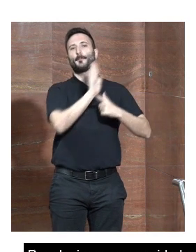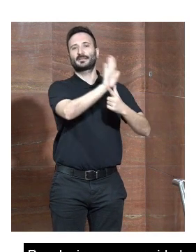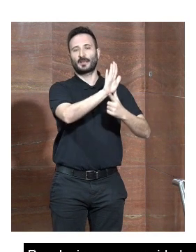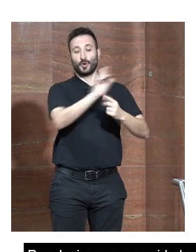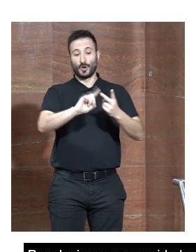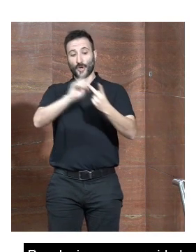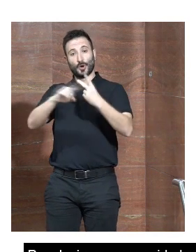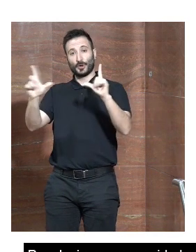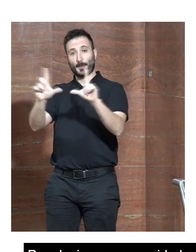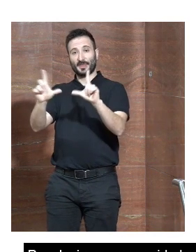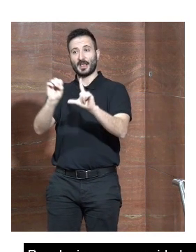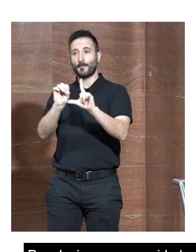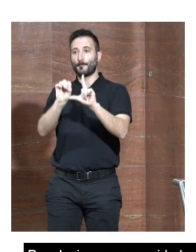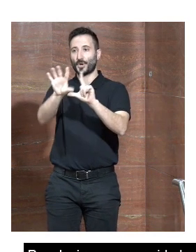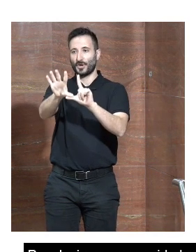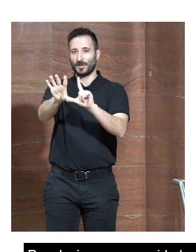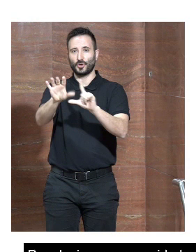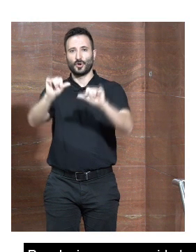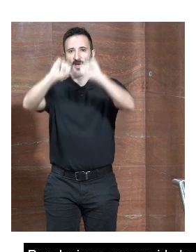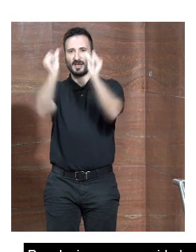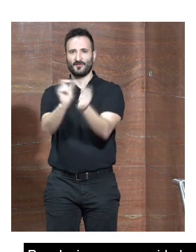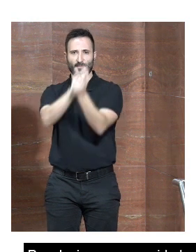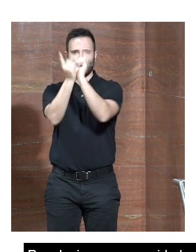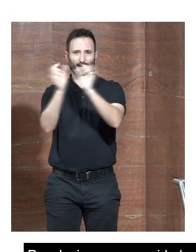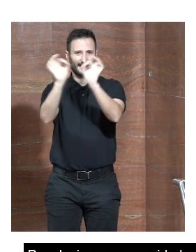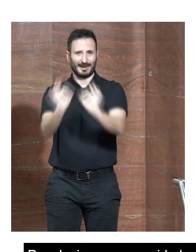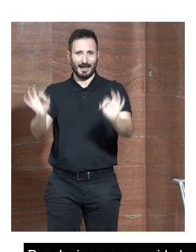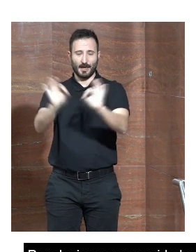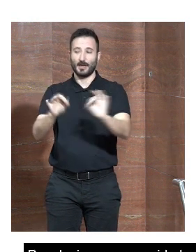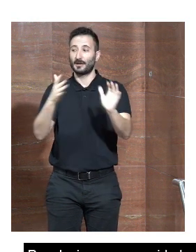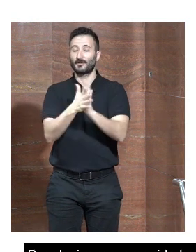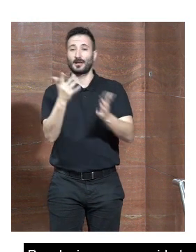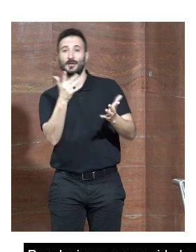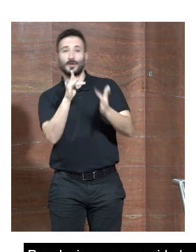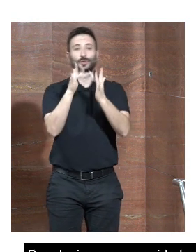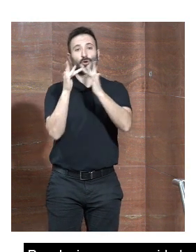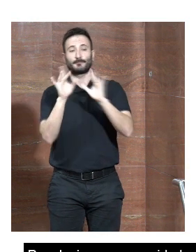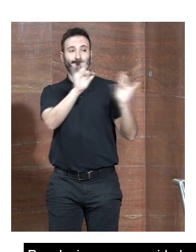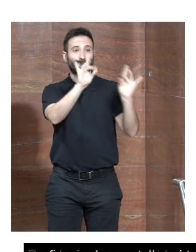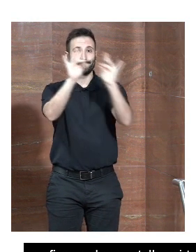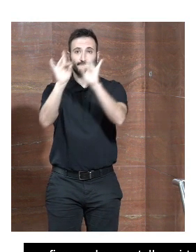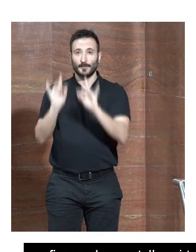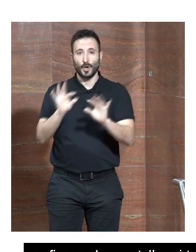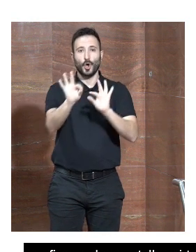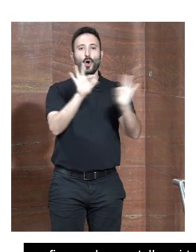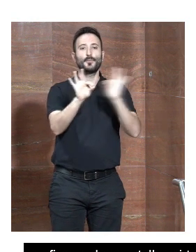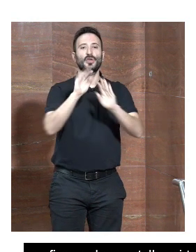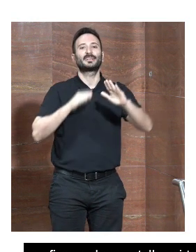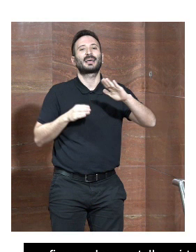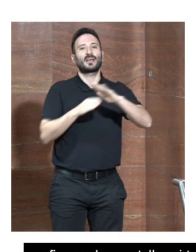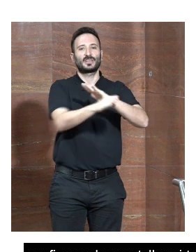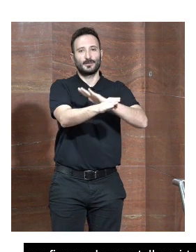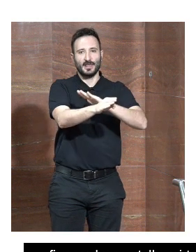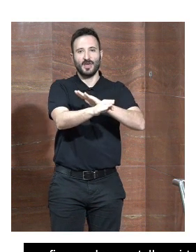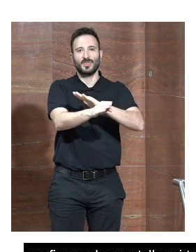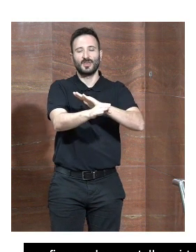en el otro se proyectará la vista sin magnificación. Es cuestión de jugar un poco con las opciones tanto de